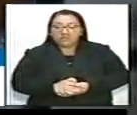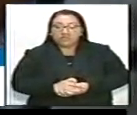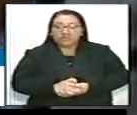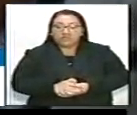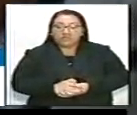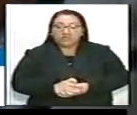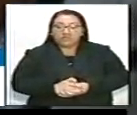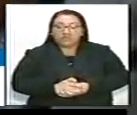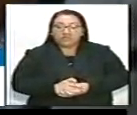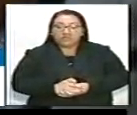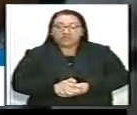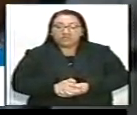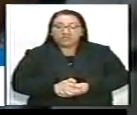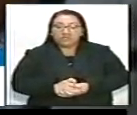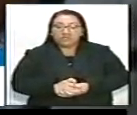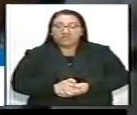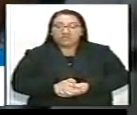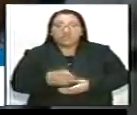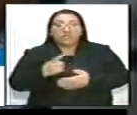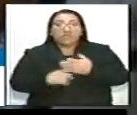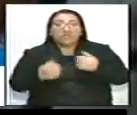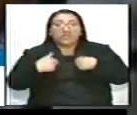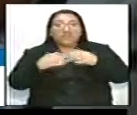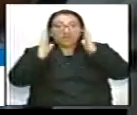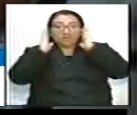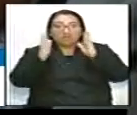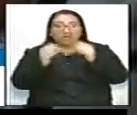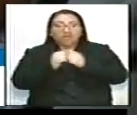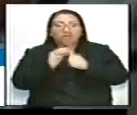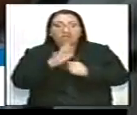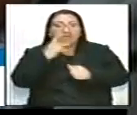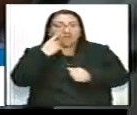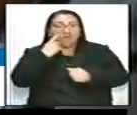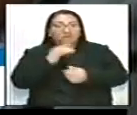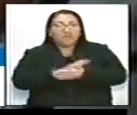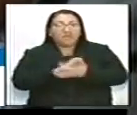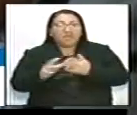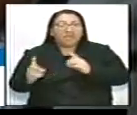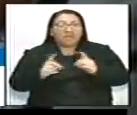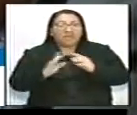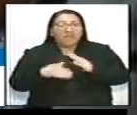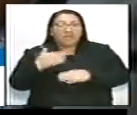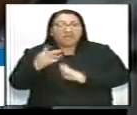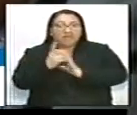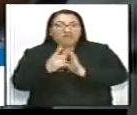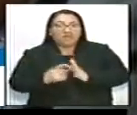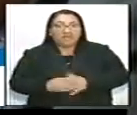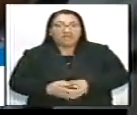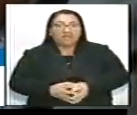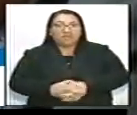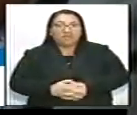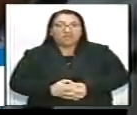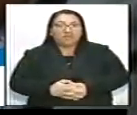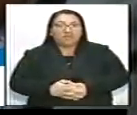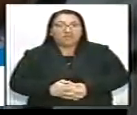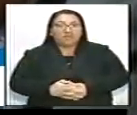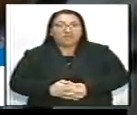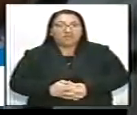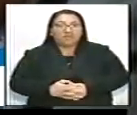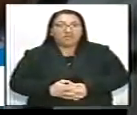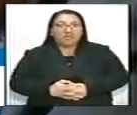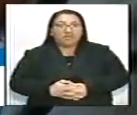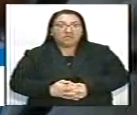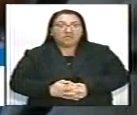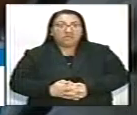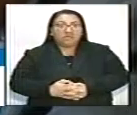del Estado, que es el que debe abocarse a su conocimiento, debate y posterior dictamen. Entonces, también exhortar a que